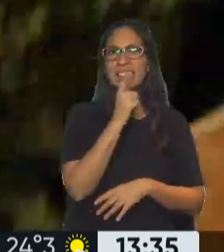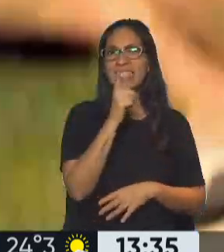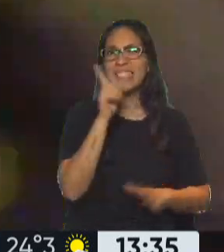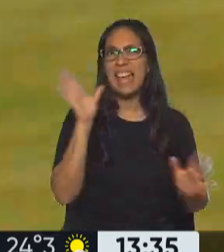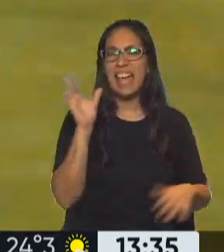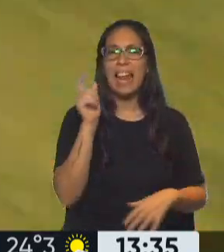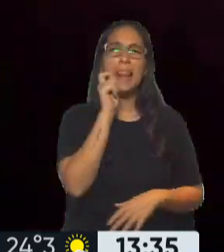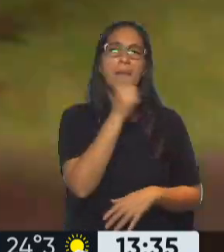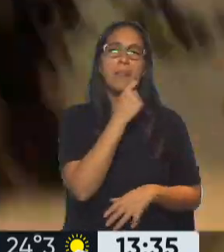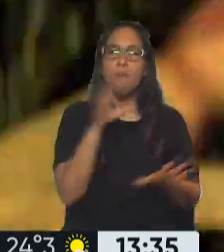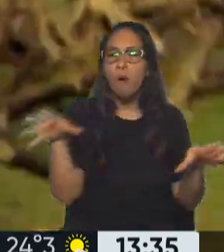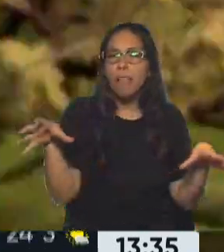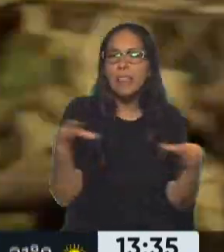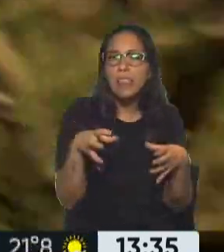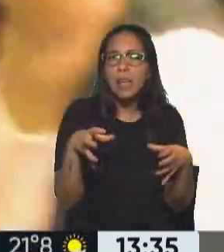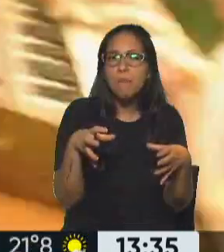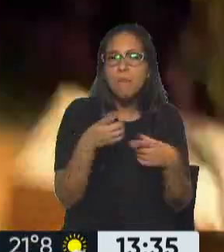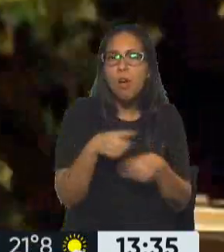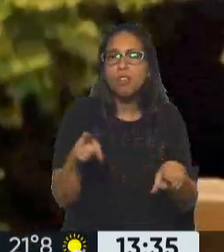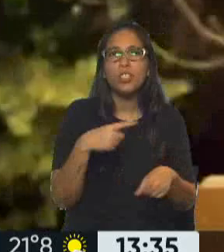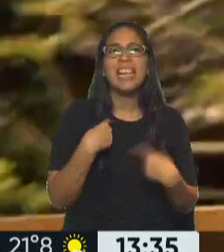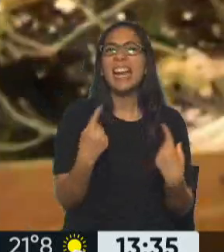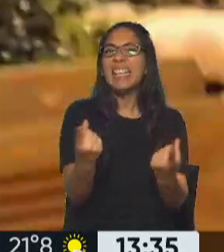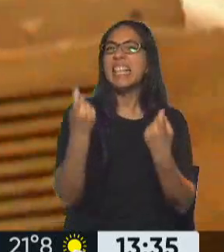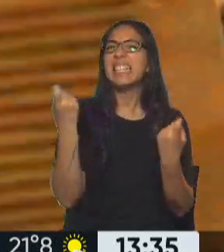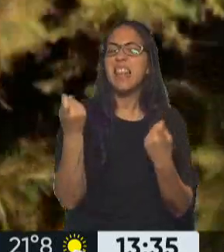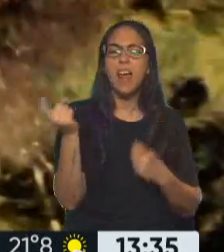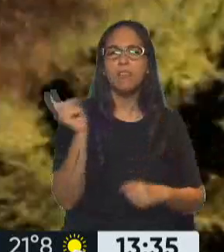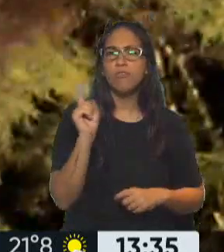íntima, me encanta. No sé si es una necesidad, pero sí que me